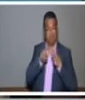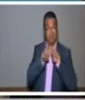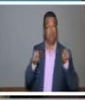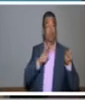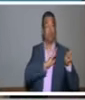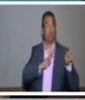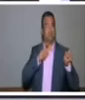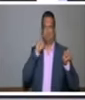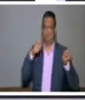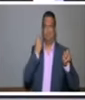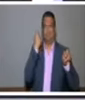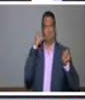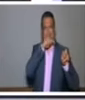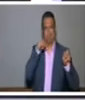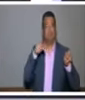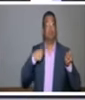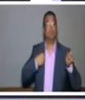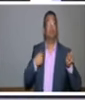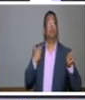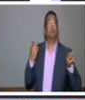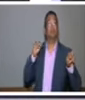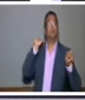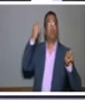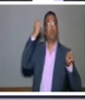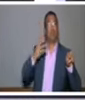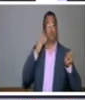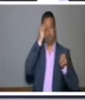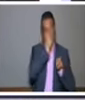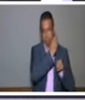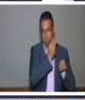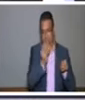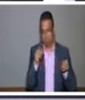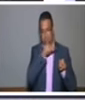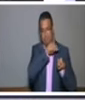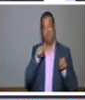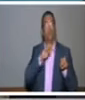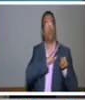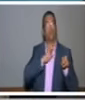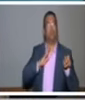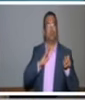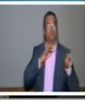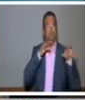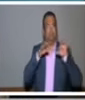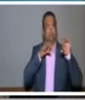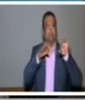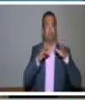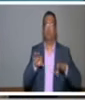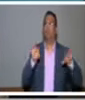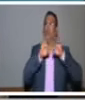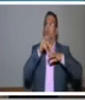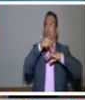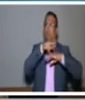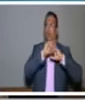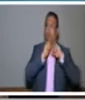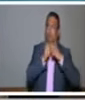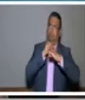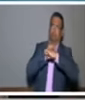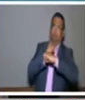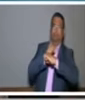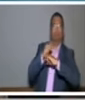gobernador, me aseguraré que tengan claro cuál es importante. Es para Puerto Rico la protección de su ambiente y el plan fiscal